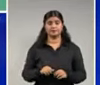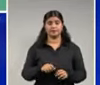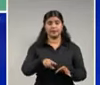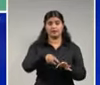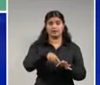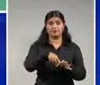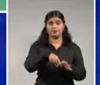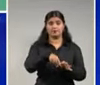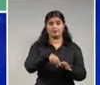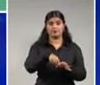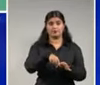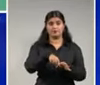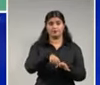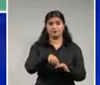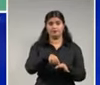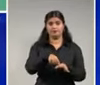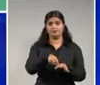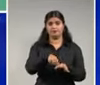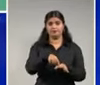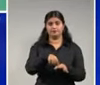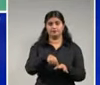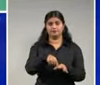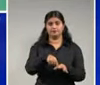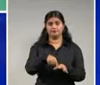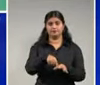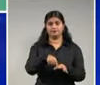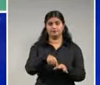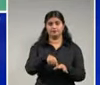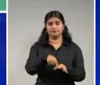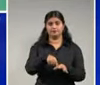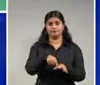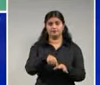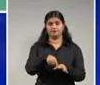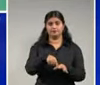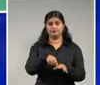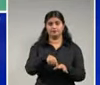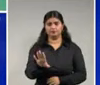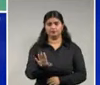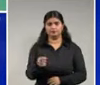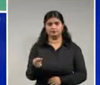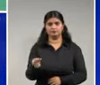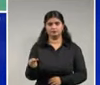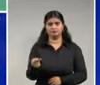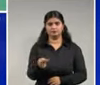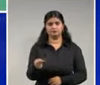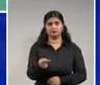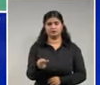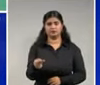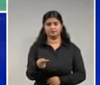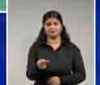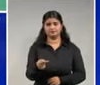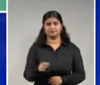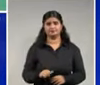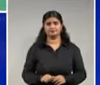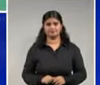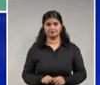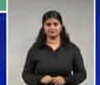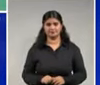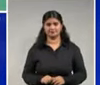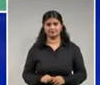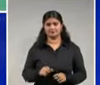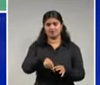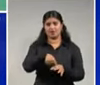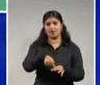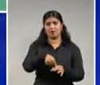Juventud, se reportó 5 casos autóctonos, 1 caso menos en relación con el día anterior. La Isla de la Juventud, que ha